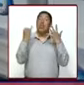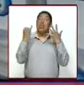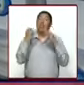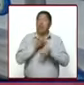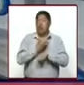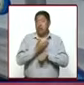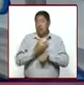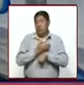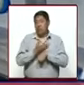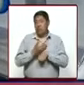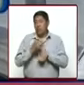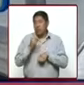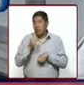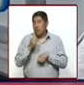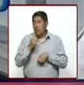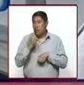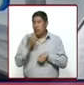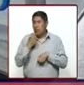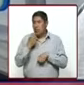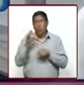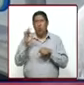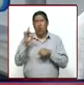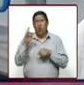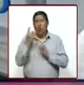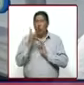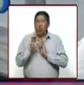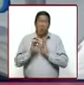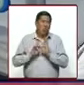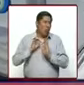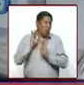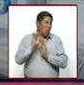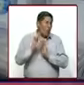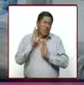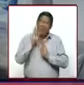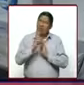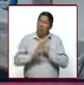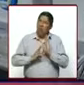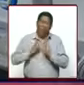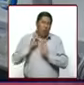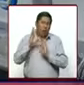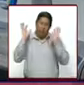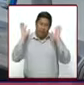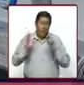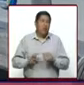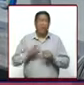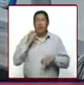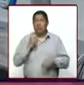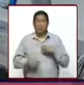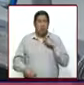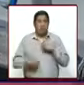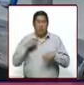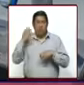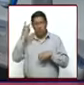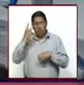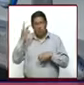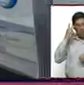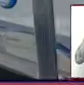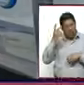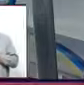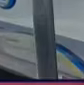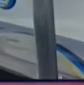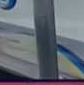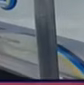el de Bío, 6 horas, ¿va? Otros dicen 8, de 6 a 8 horas, ¿va? Pero por problemas de los políticos, ¿no?, que